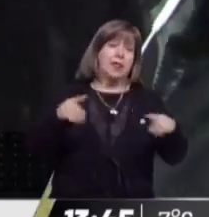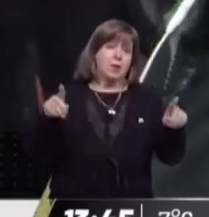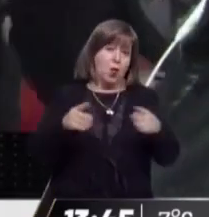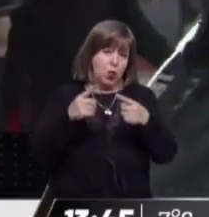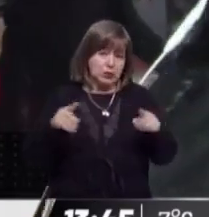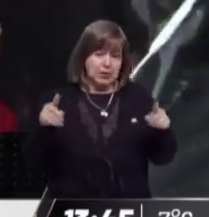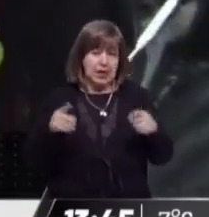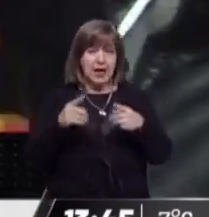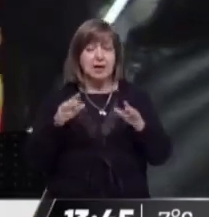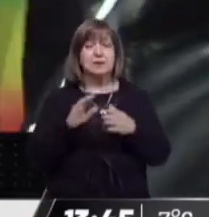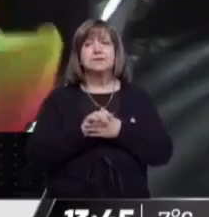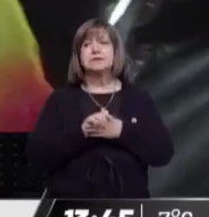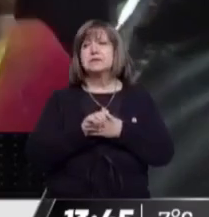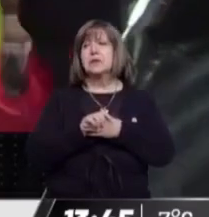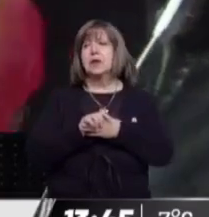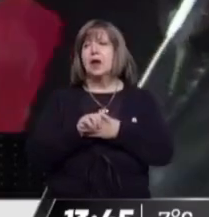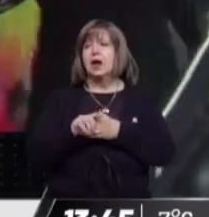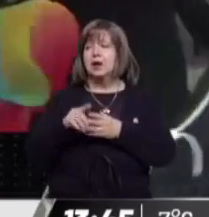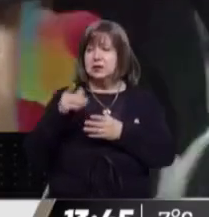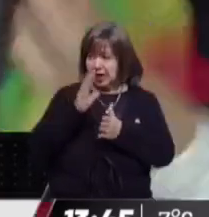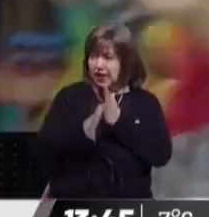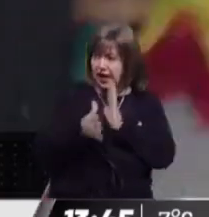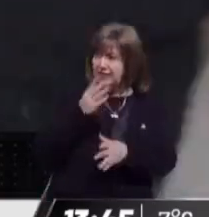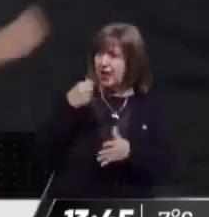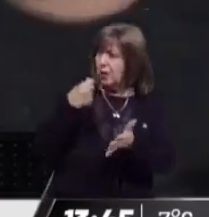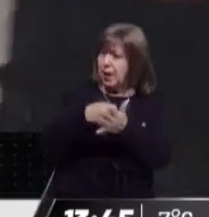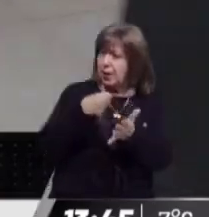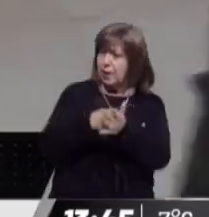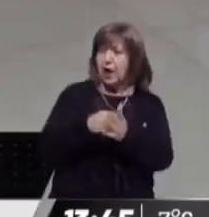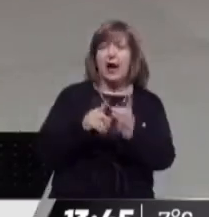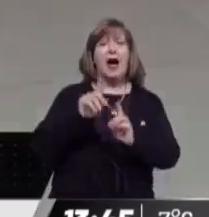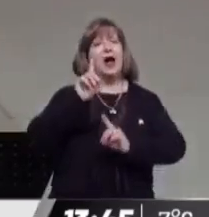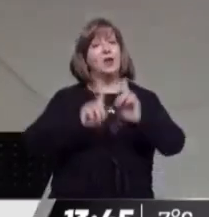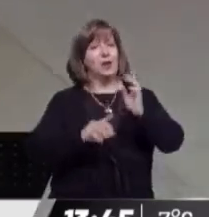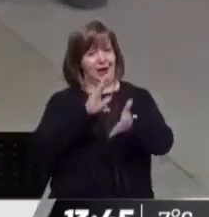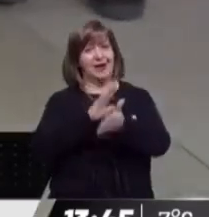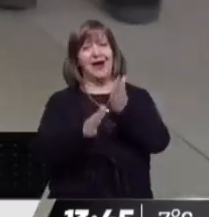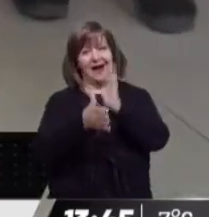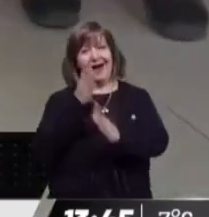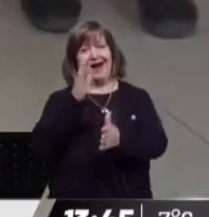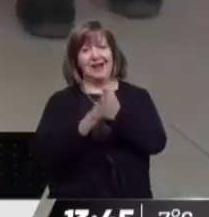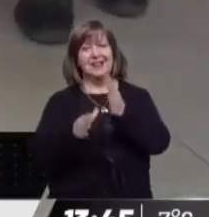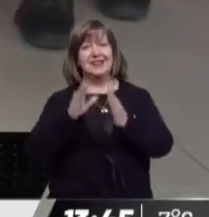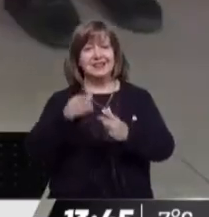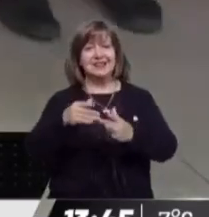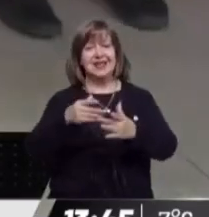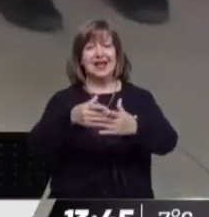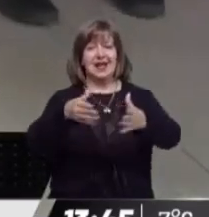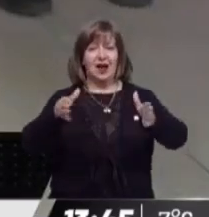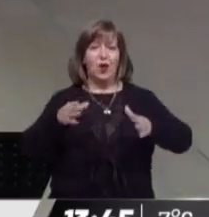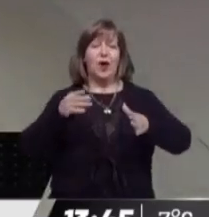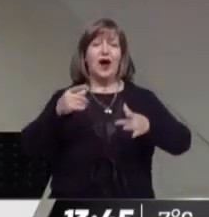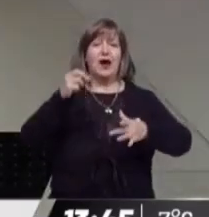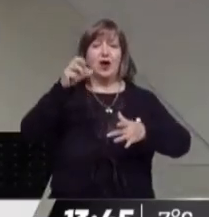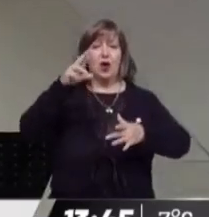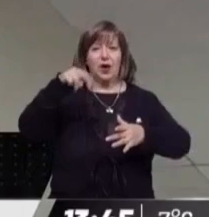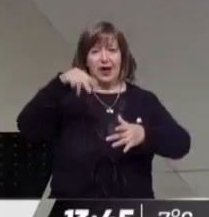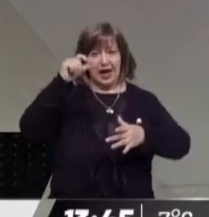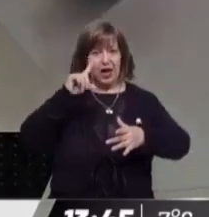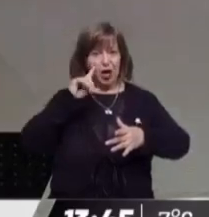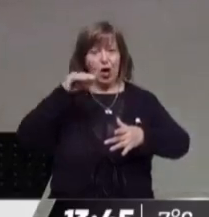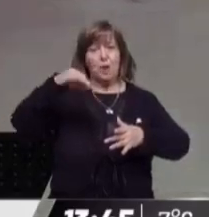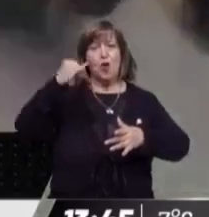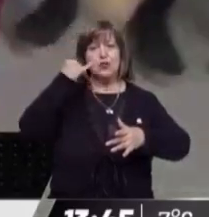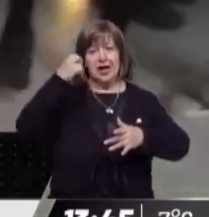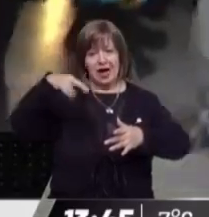O sea, todo es pago o hay algunas que son gratuitas. Sí, hay entradas gratuitas, por supuesto, en el Cornelio Moyano. Vamos a tener las carpas